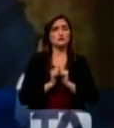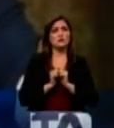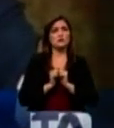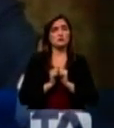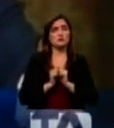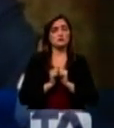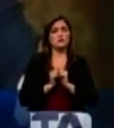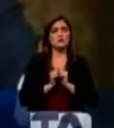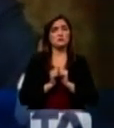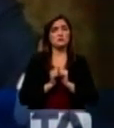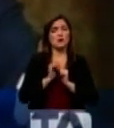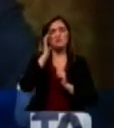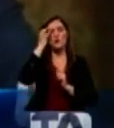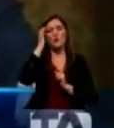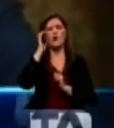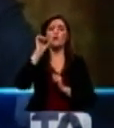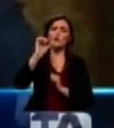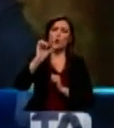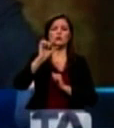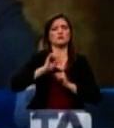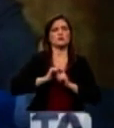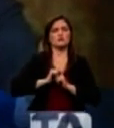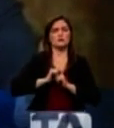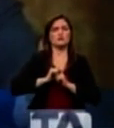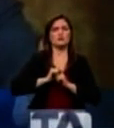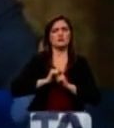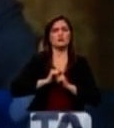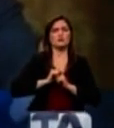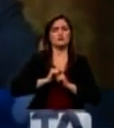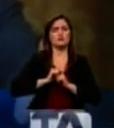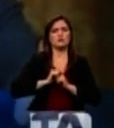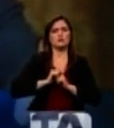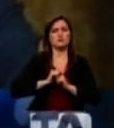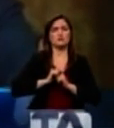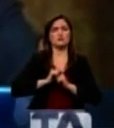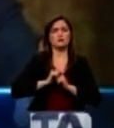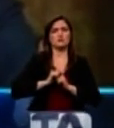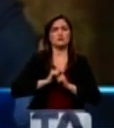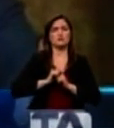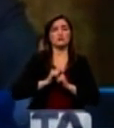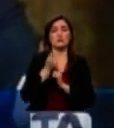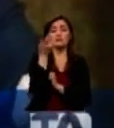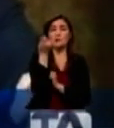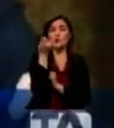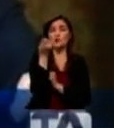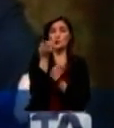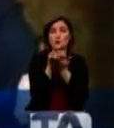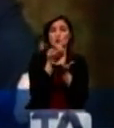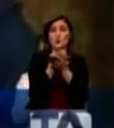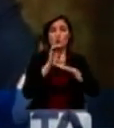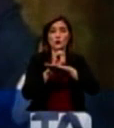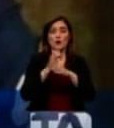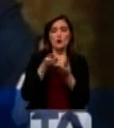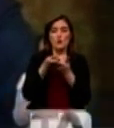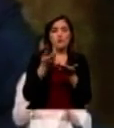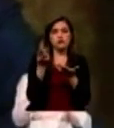señor presidente, están preocupadas por la enorme cantidad de efectivo que circula dentro de la economía